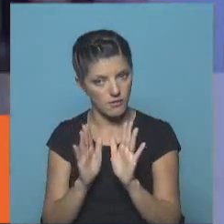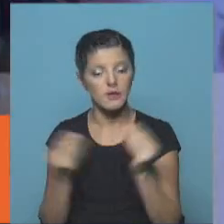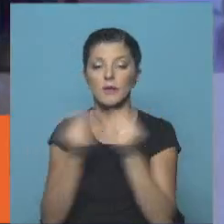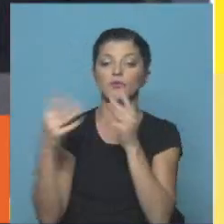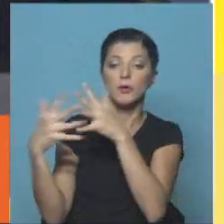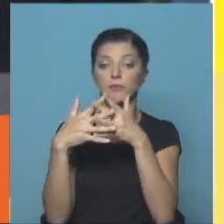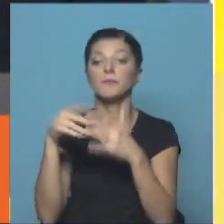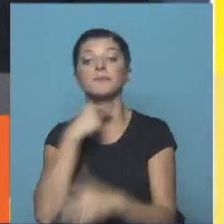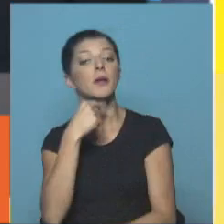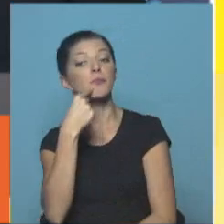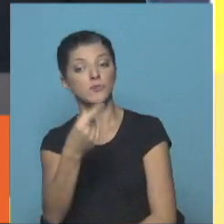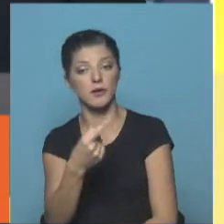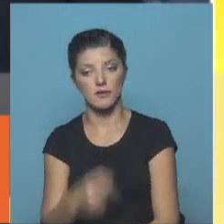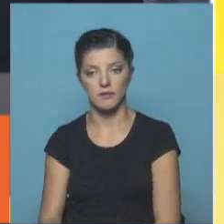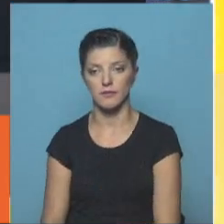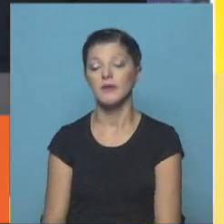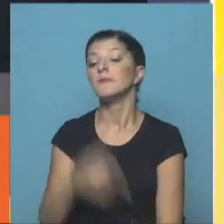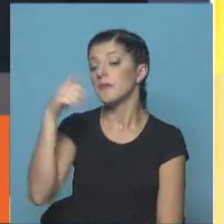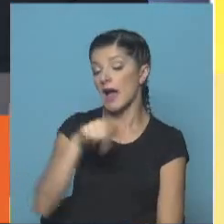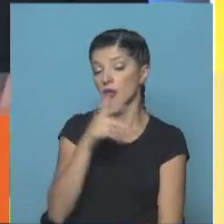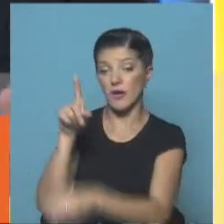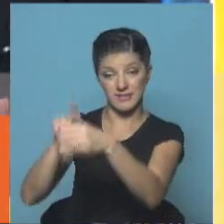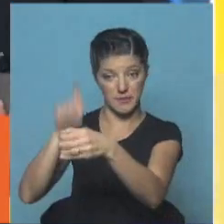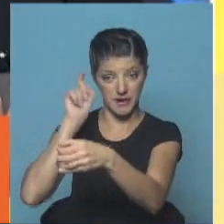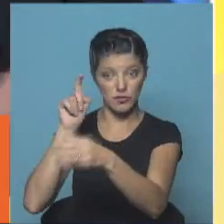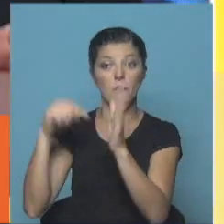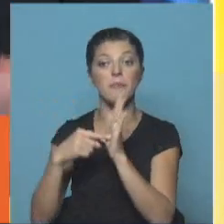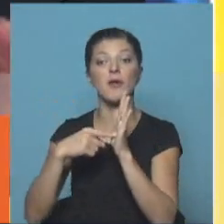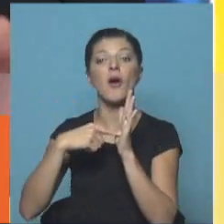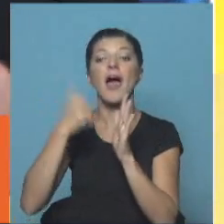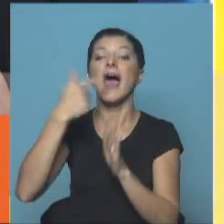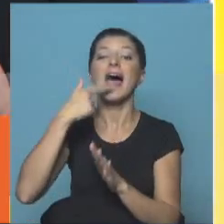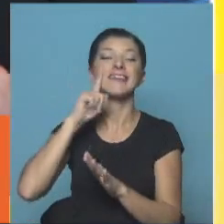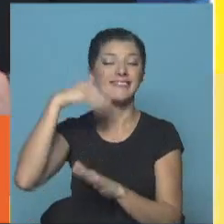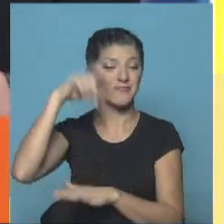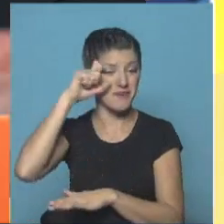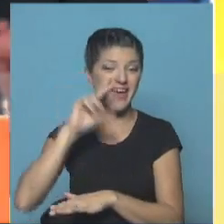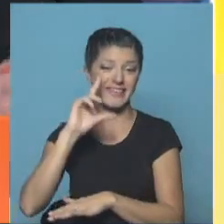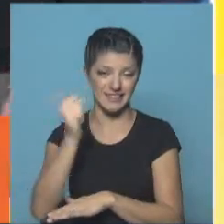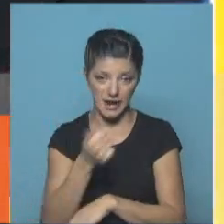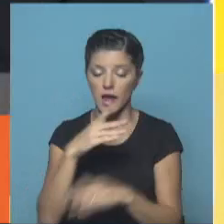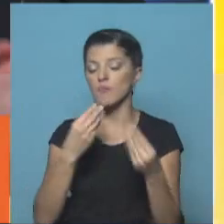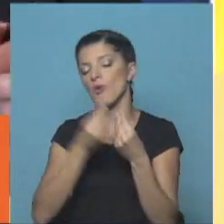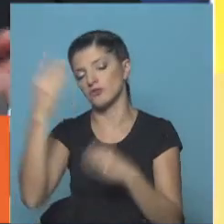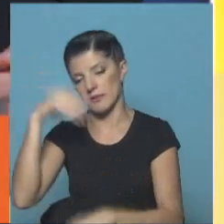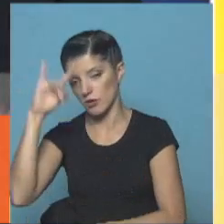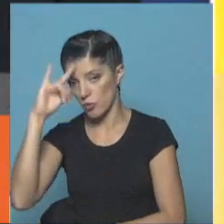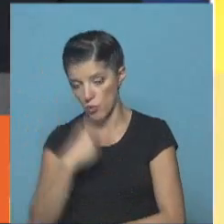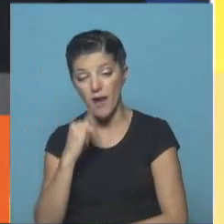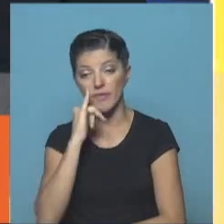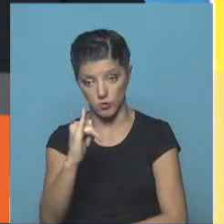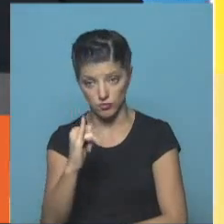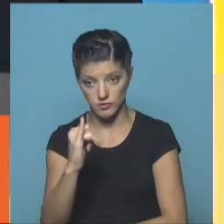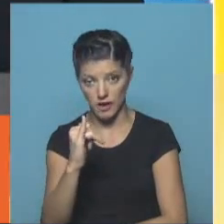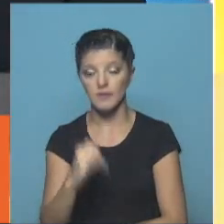quieren preguntar? De este lado no tenemos Brexit, pero tenemos asimetrías denunciadas por Uruguay varias veces y algún intento de